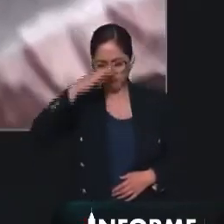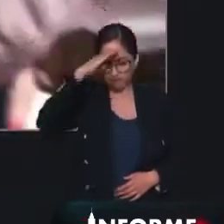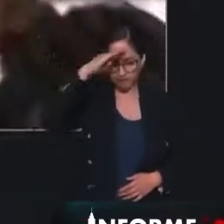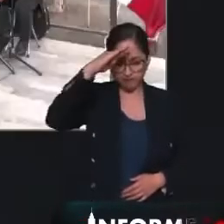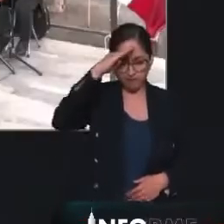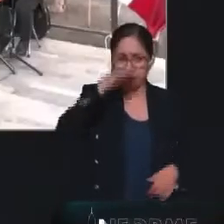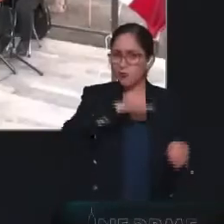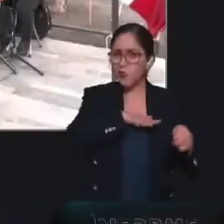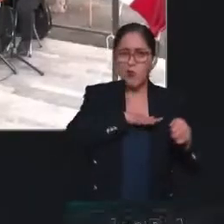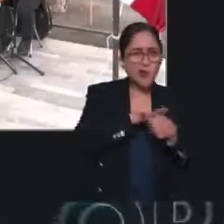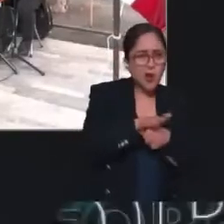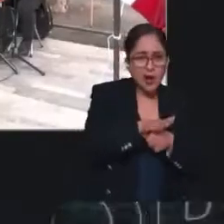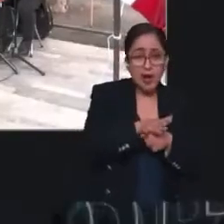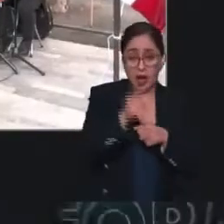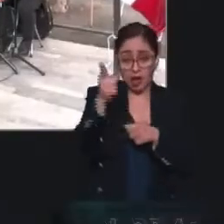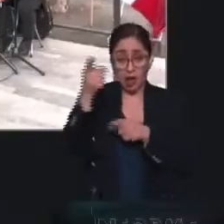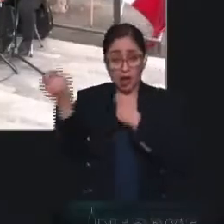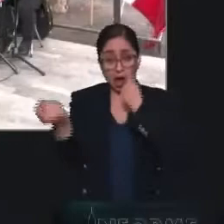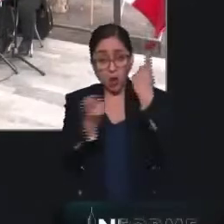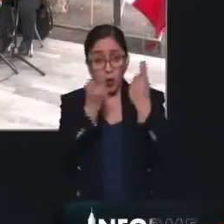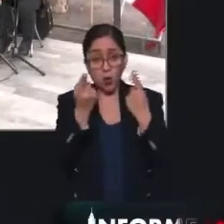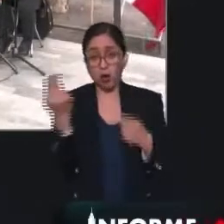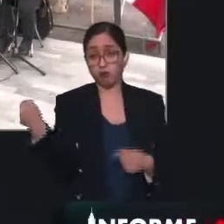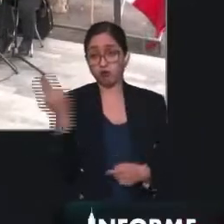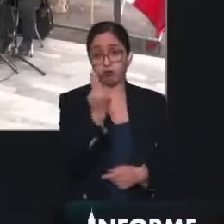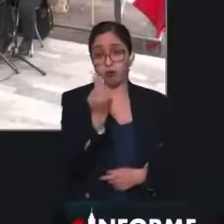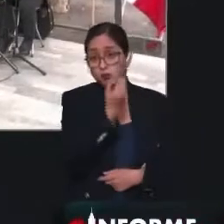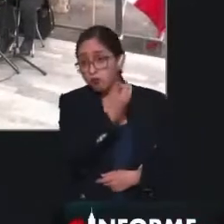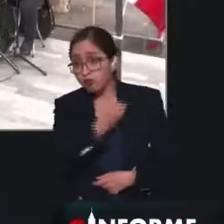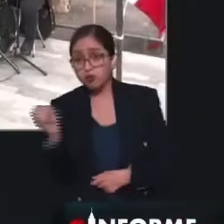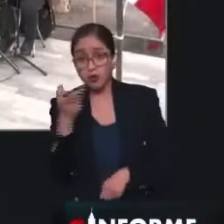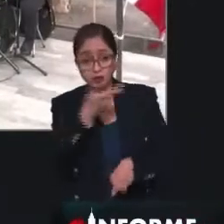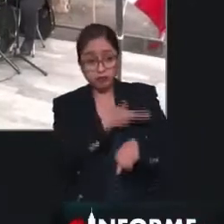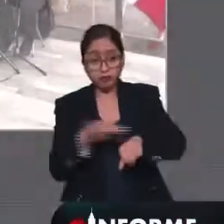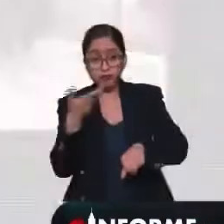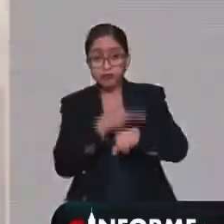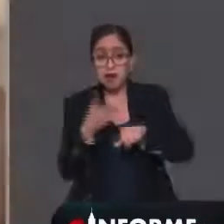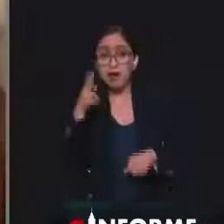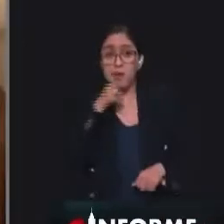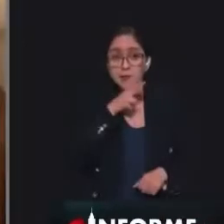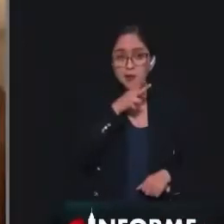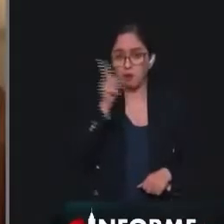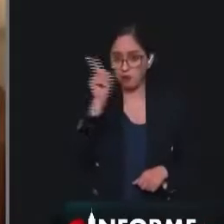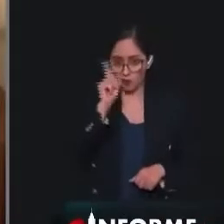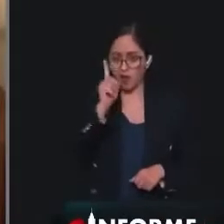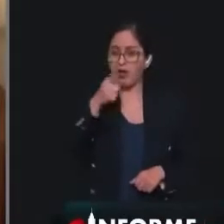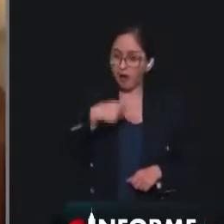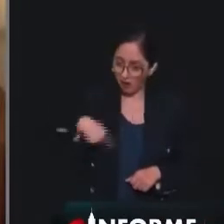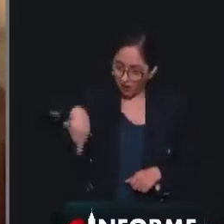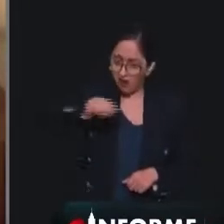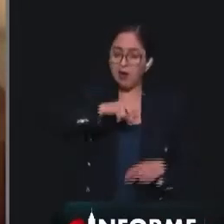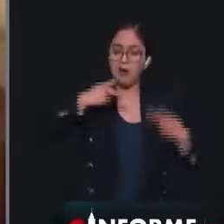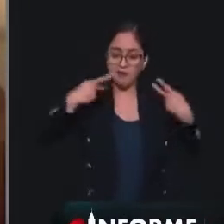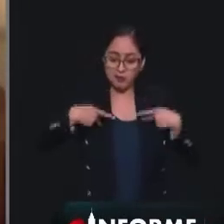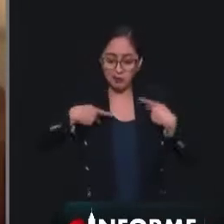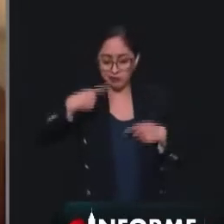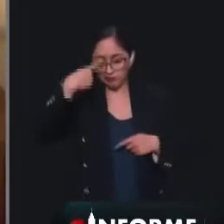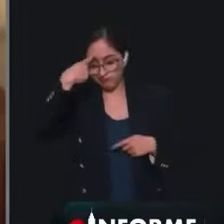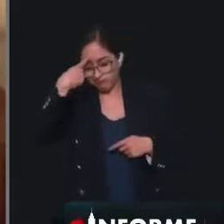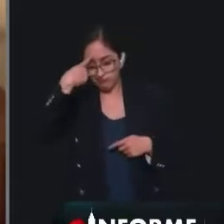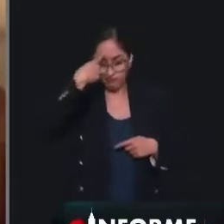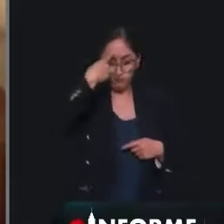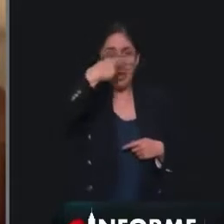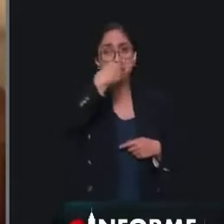son. Algunos no son necesariamente los más eficientes, pero creo que esa es una discusión en la que la gente está participando y eso